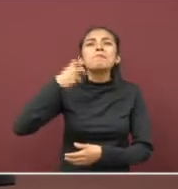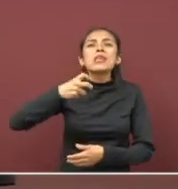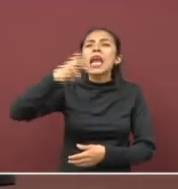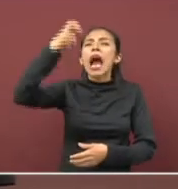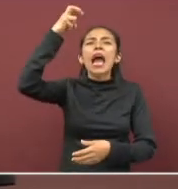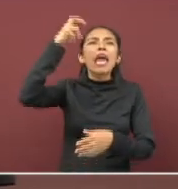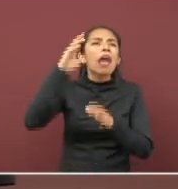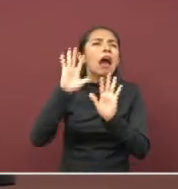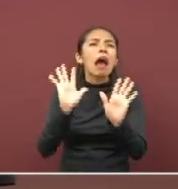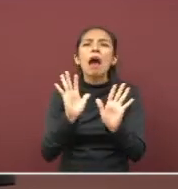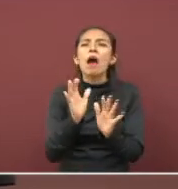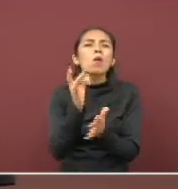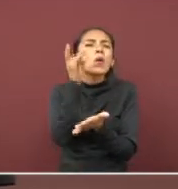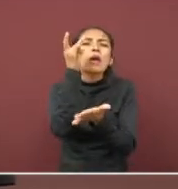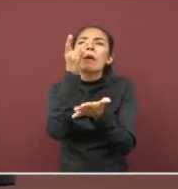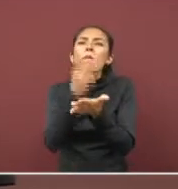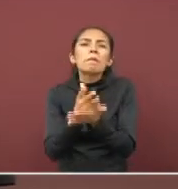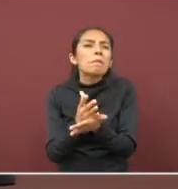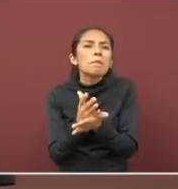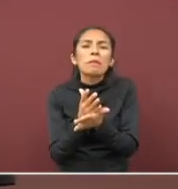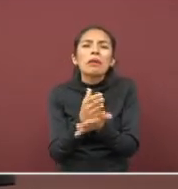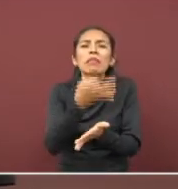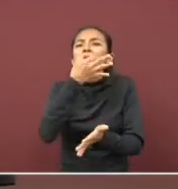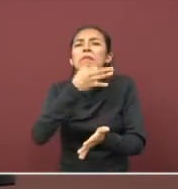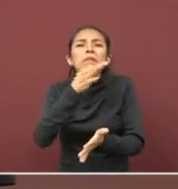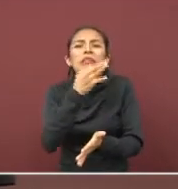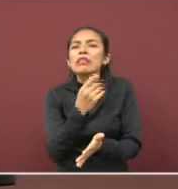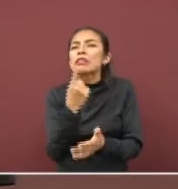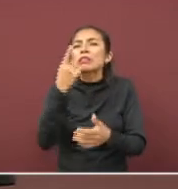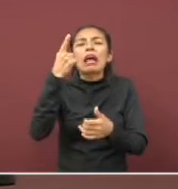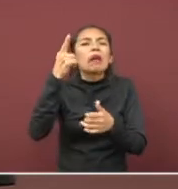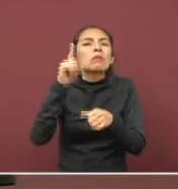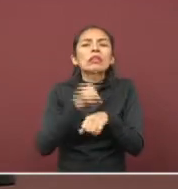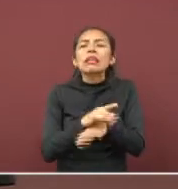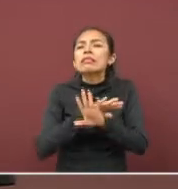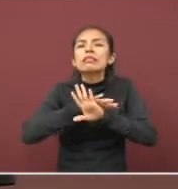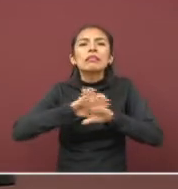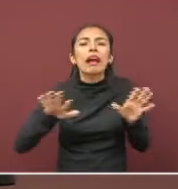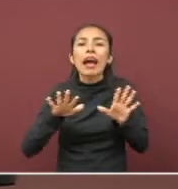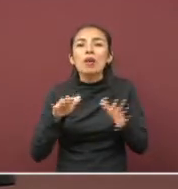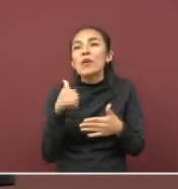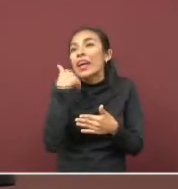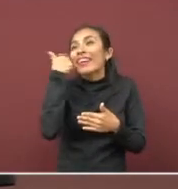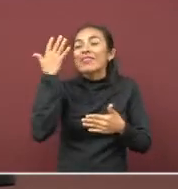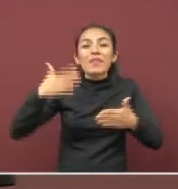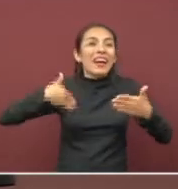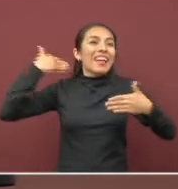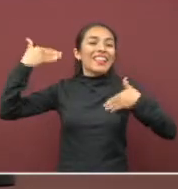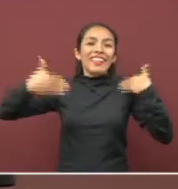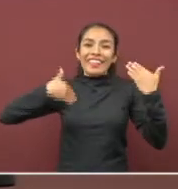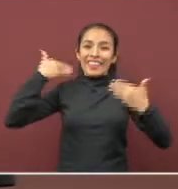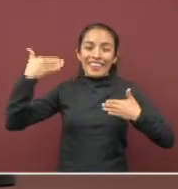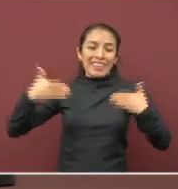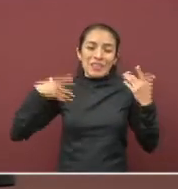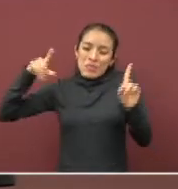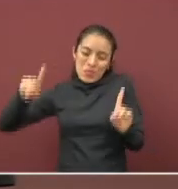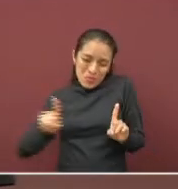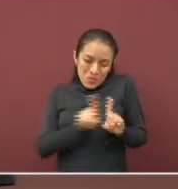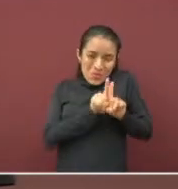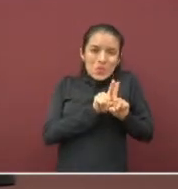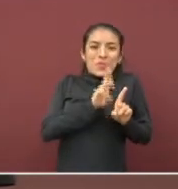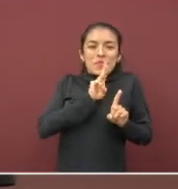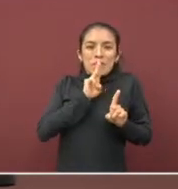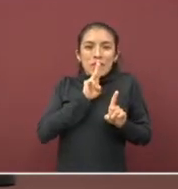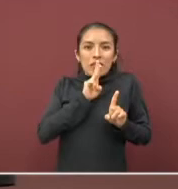inofensivo y que sólo buscaría dar alegría y compañía puede significar